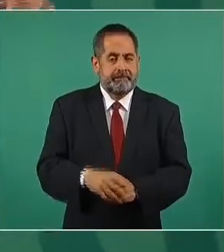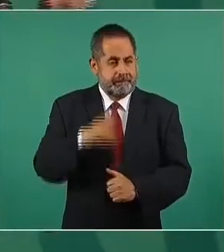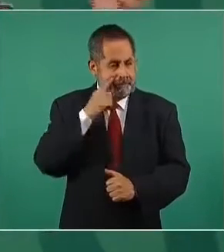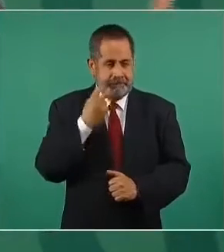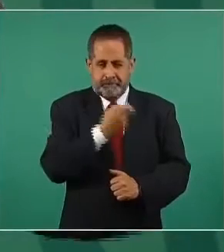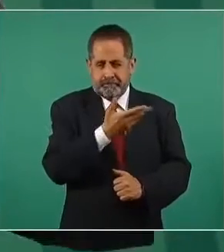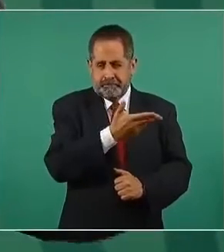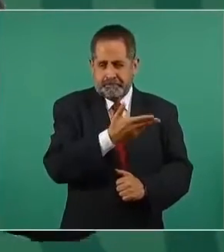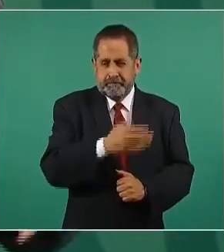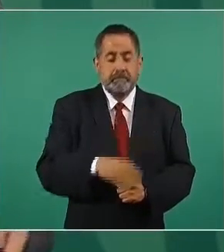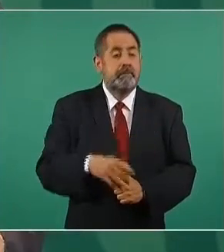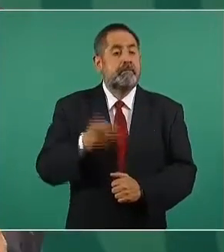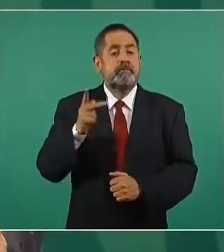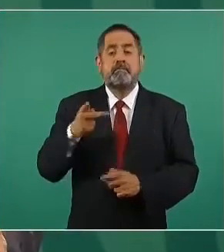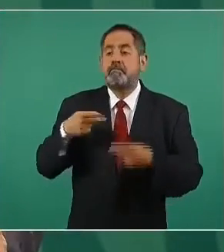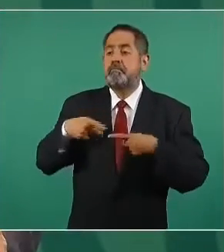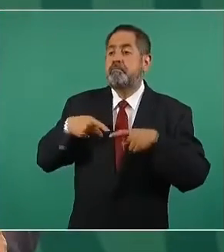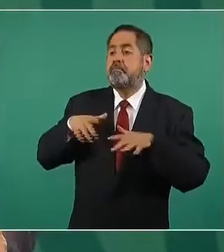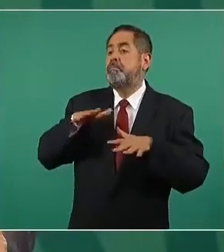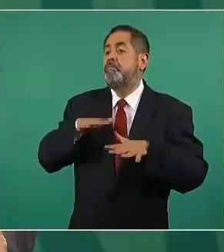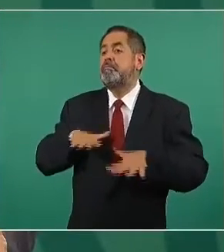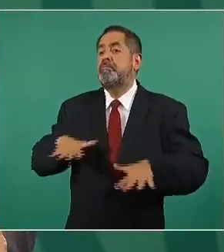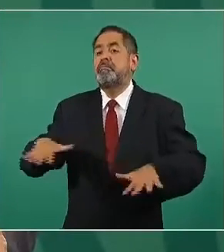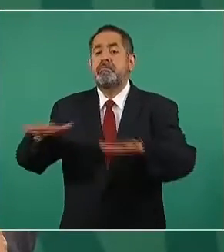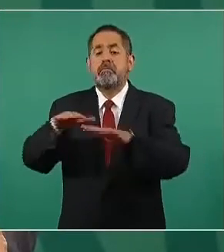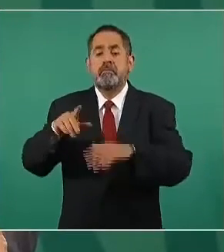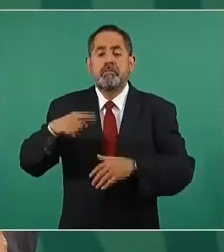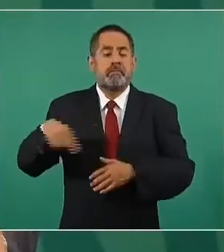Pero ¿qué pasa con los ciudadanos?